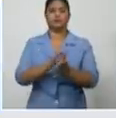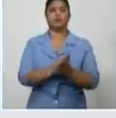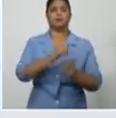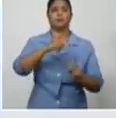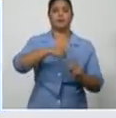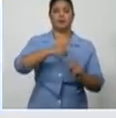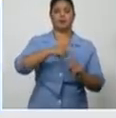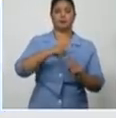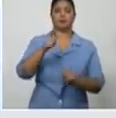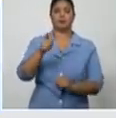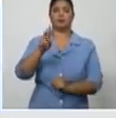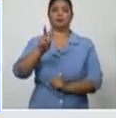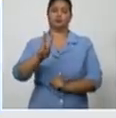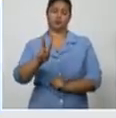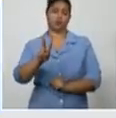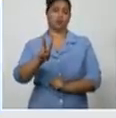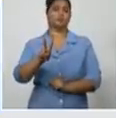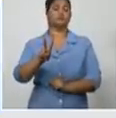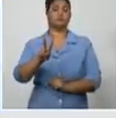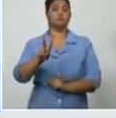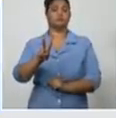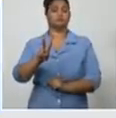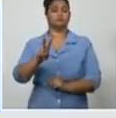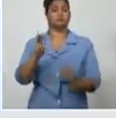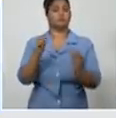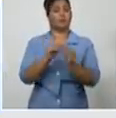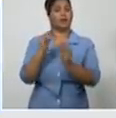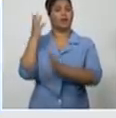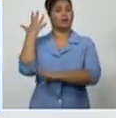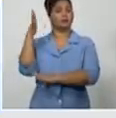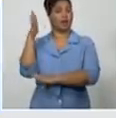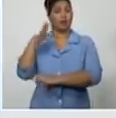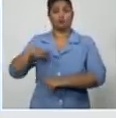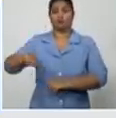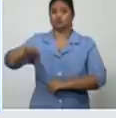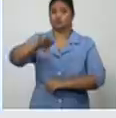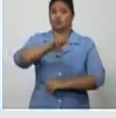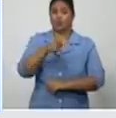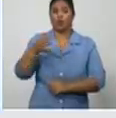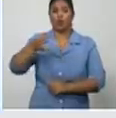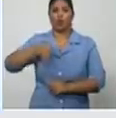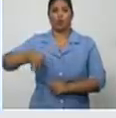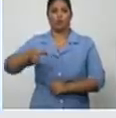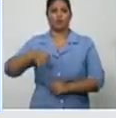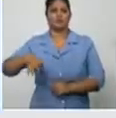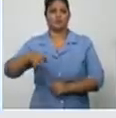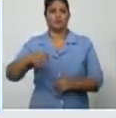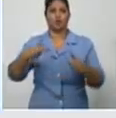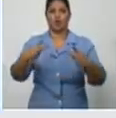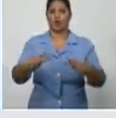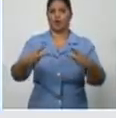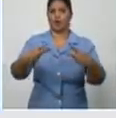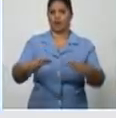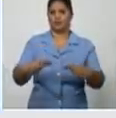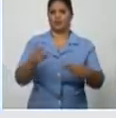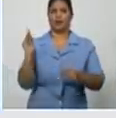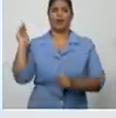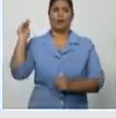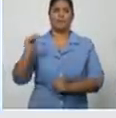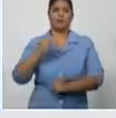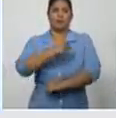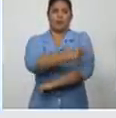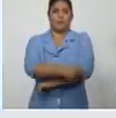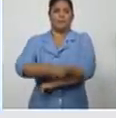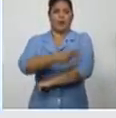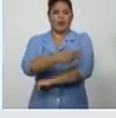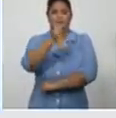12 casos, todos del municipio de Cárdenas, que son viajeros indios procedentes de este país, de